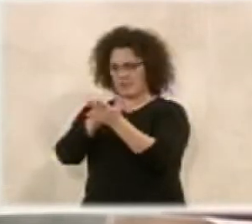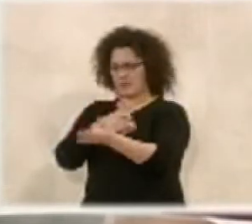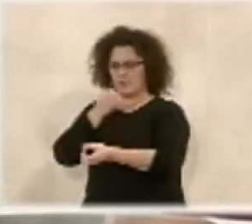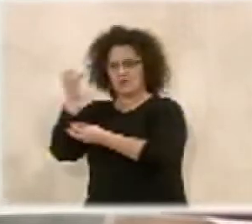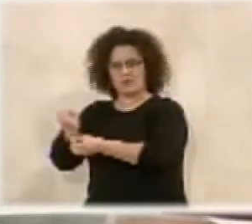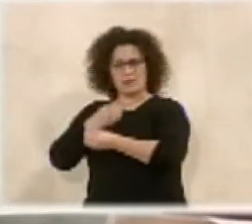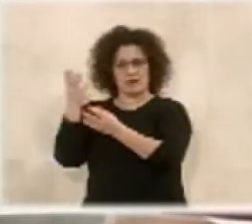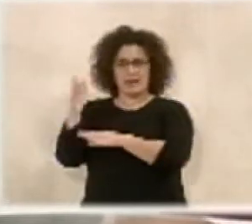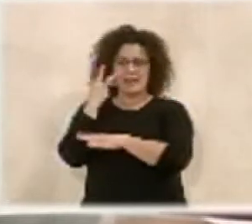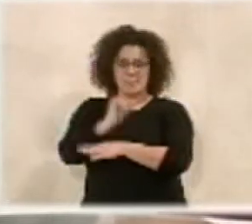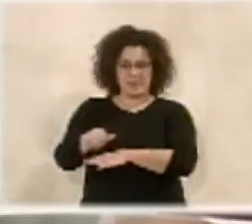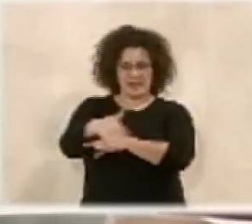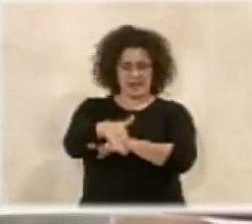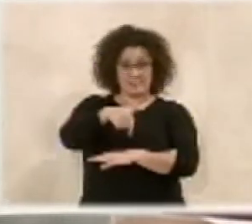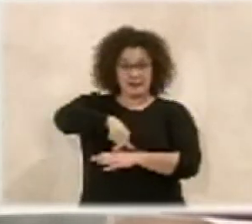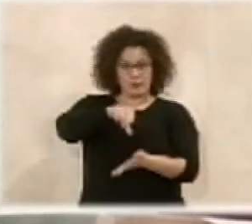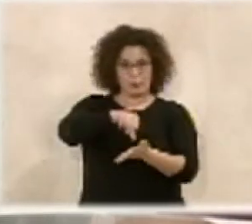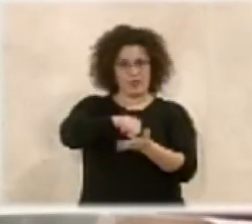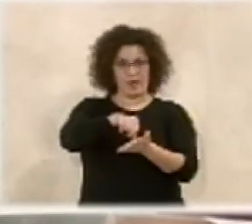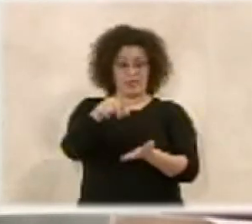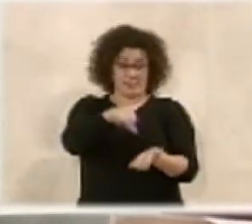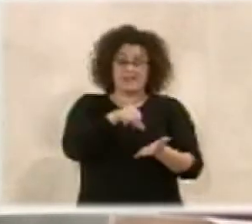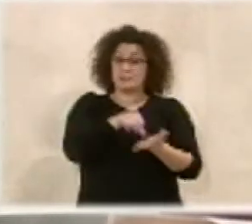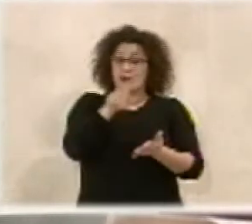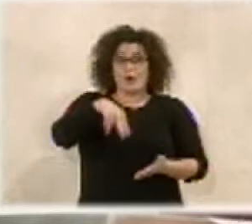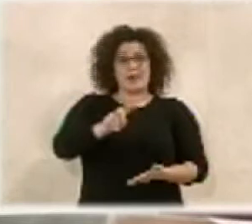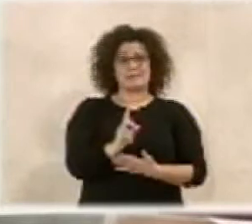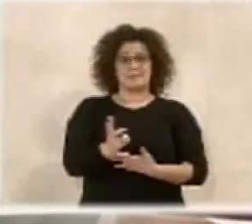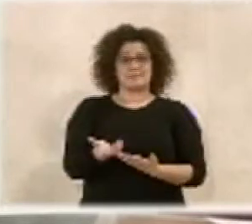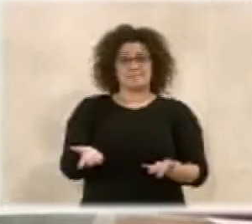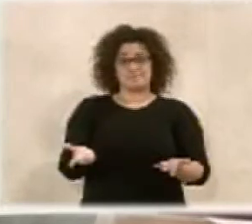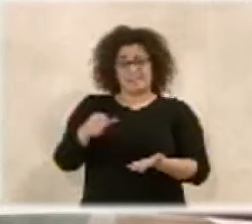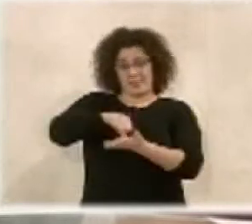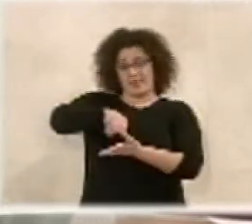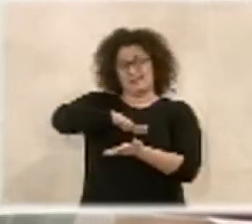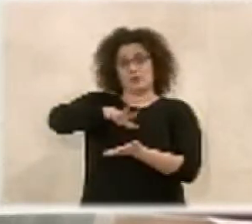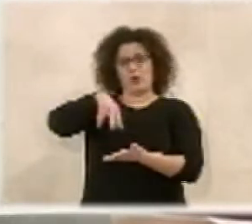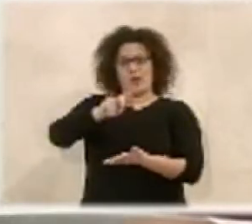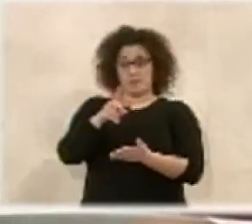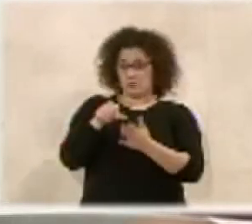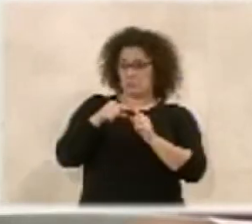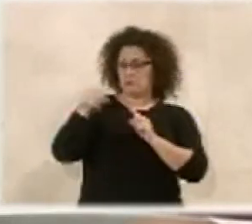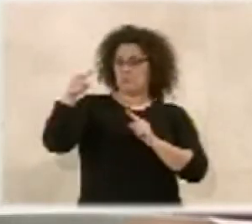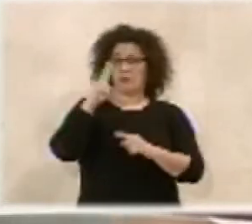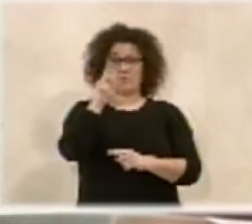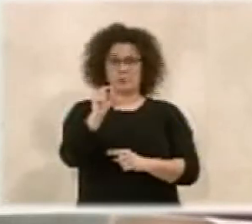limpieza de unas calles que son de esta ciudad, aunque no estén en el centro. Es que están a dos minutos del